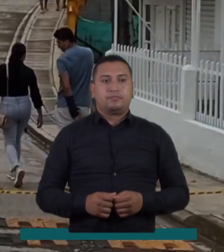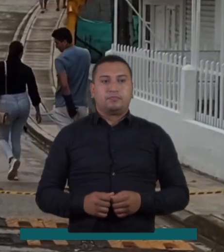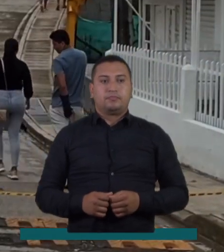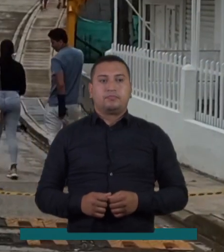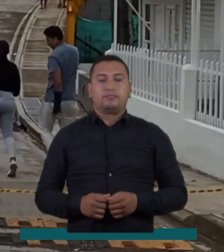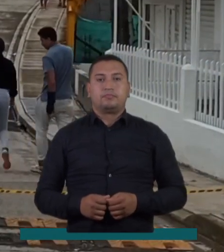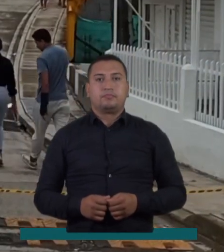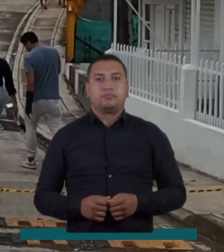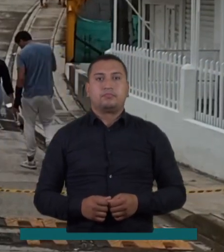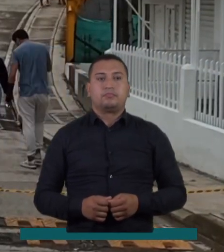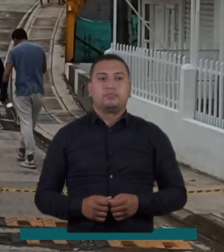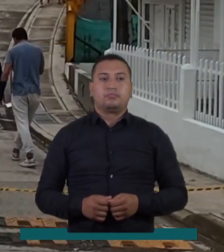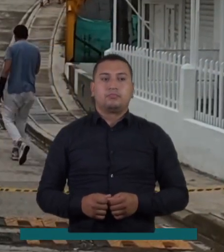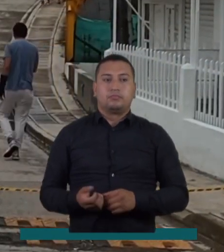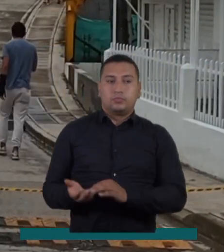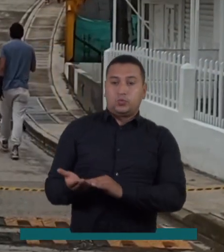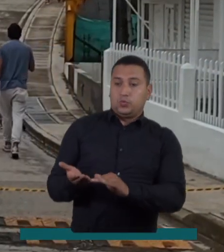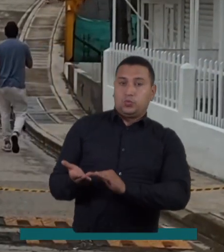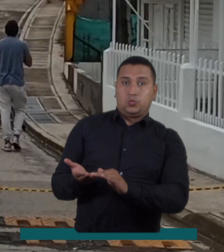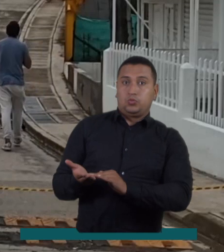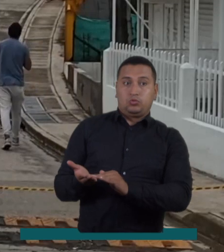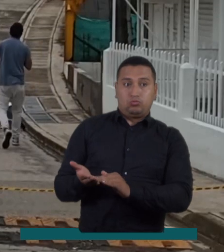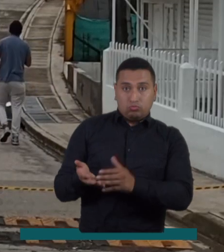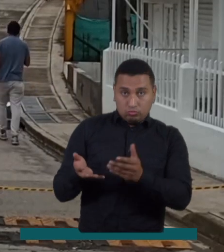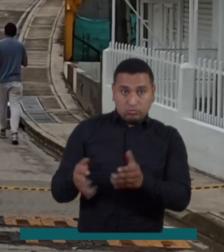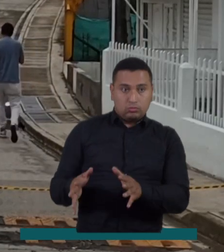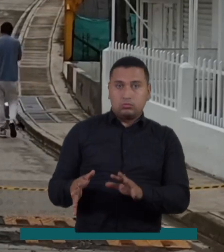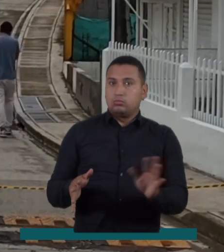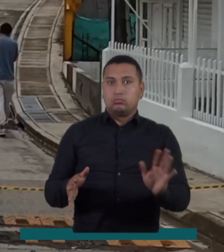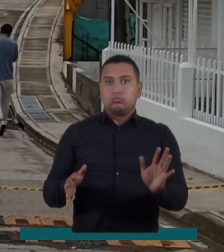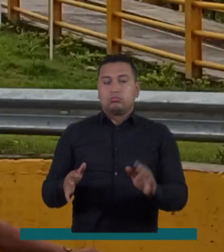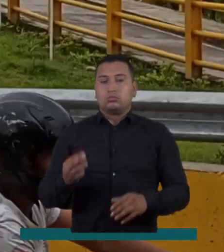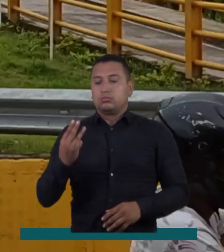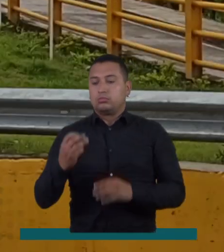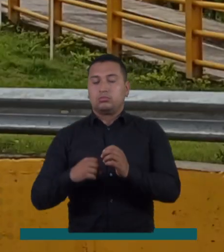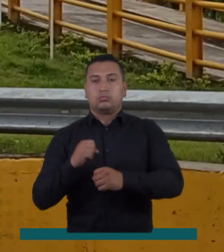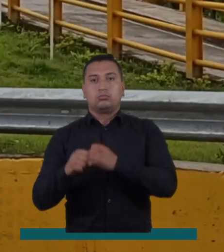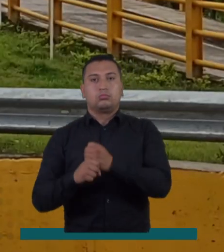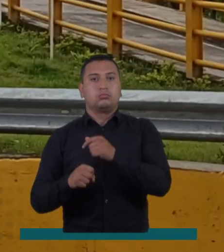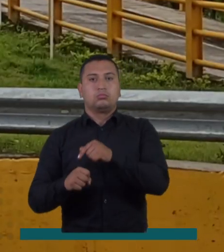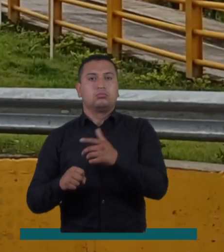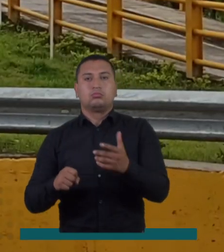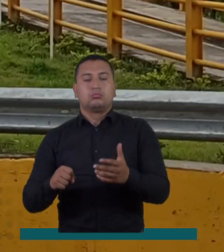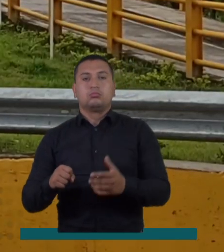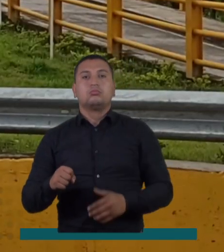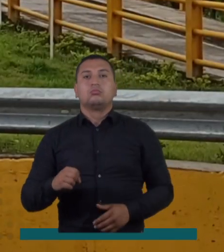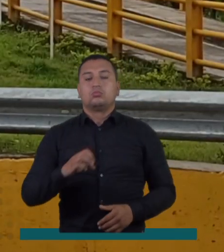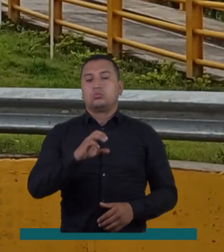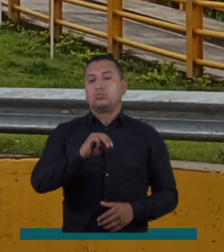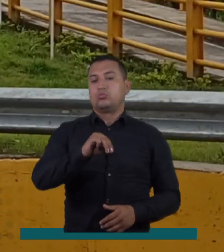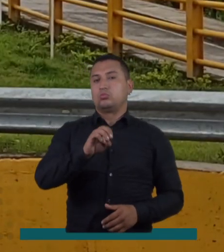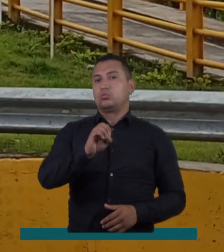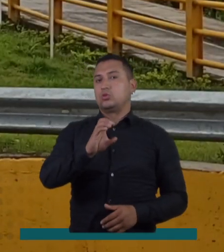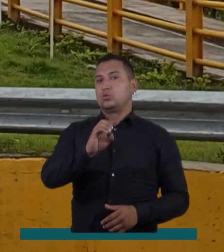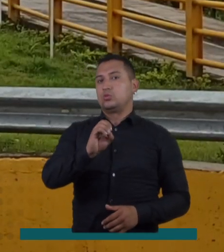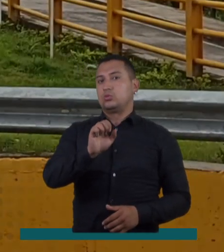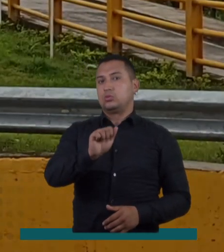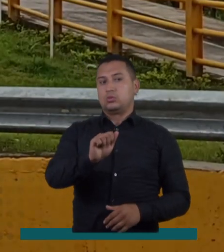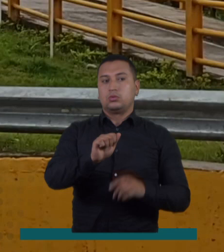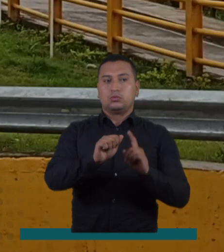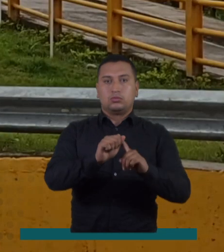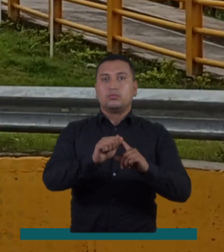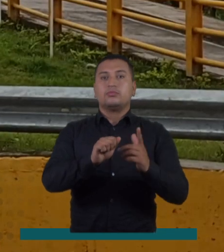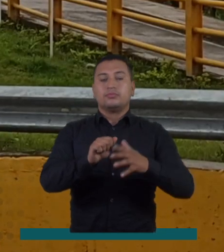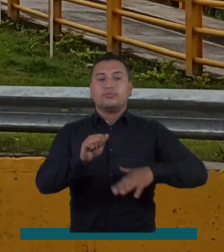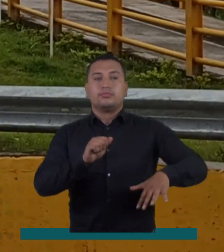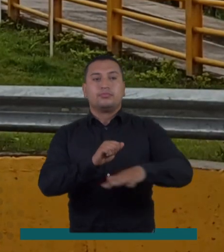Solución inconclusa. Tres años después de la avalancha ocurrida en Mocoa, Putumayo, fue entregado el puente que conecta dos zonas del municipio, pero la estructura